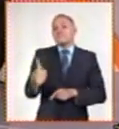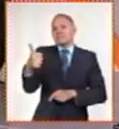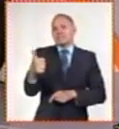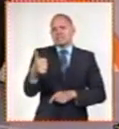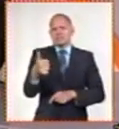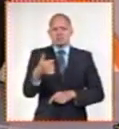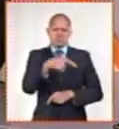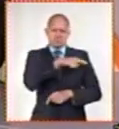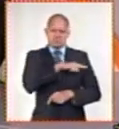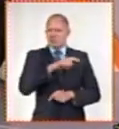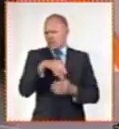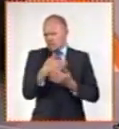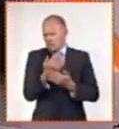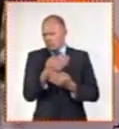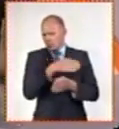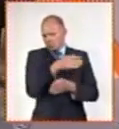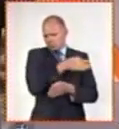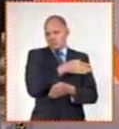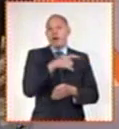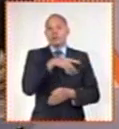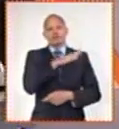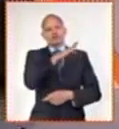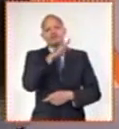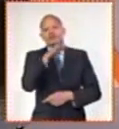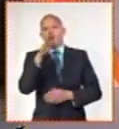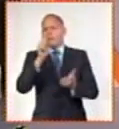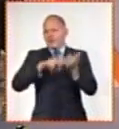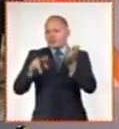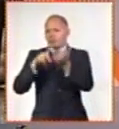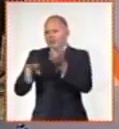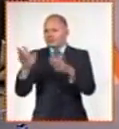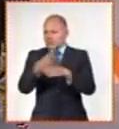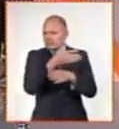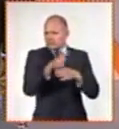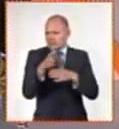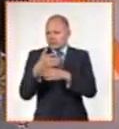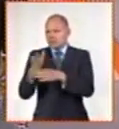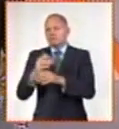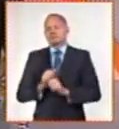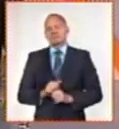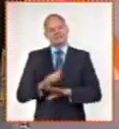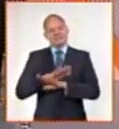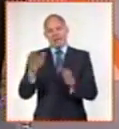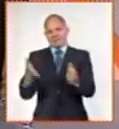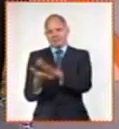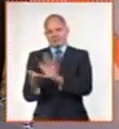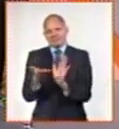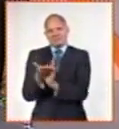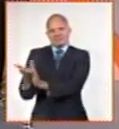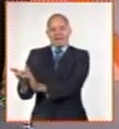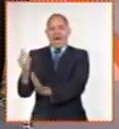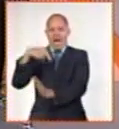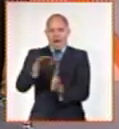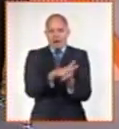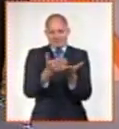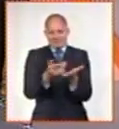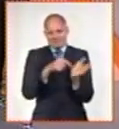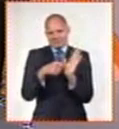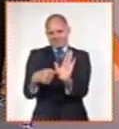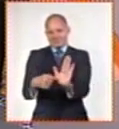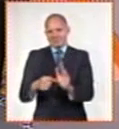últimos días, ha estado recorriendo algunas centrales termoeléctricas también de la isla. Nuestra noticia del día, vamos ya al primer tema que nos ocupa en la noche de hoy.